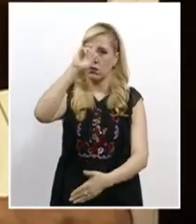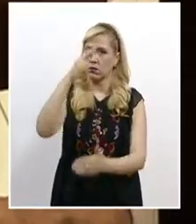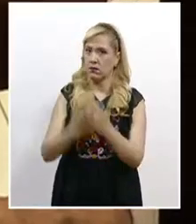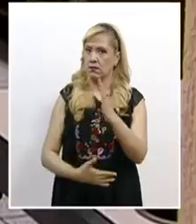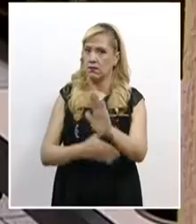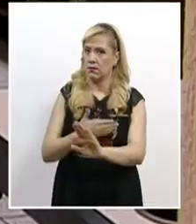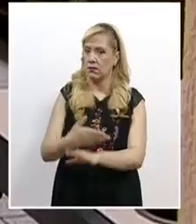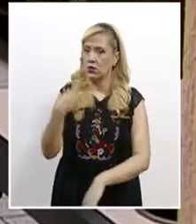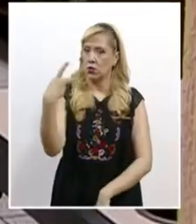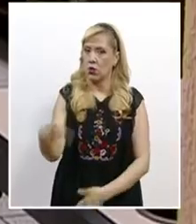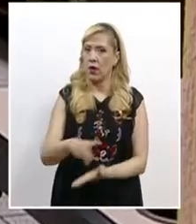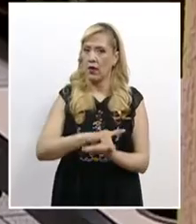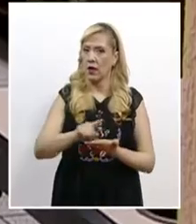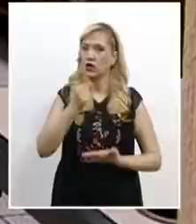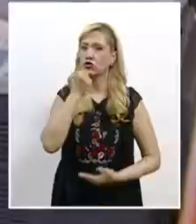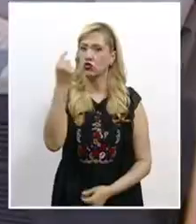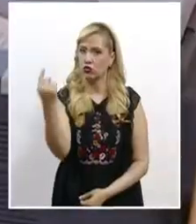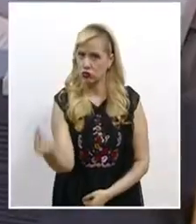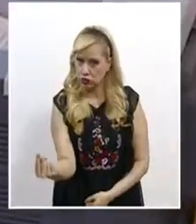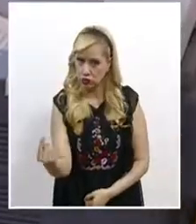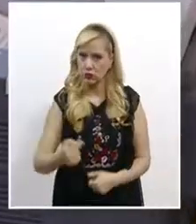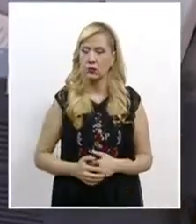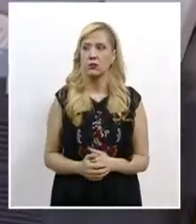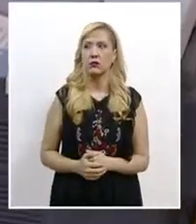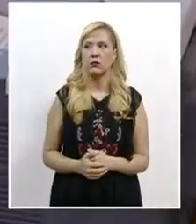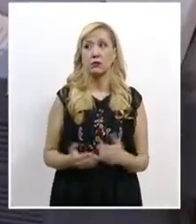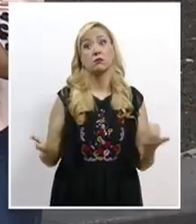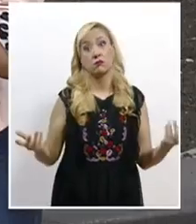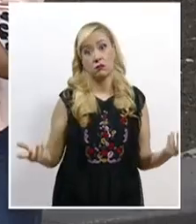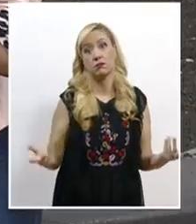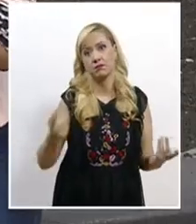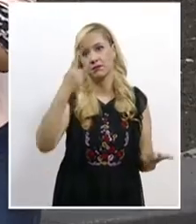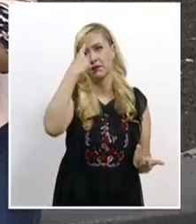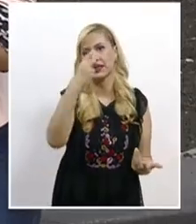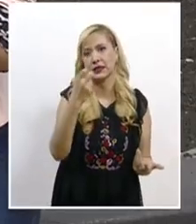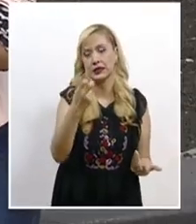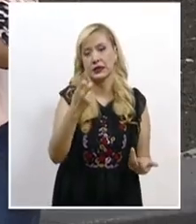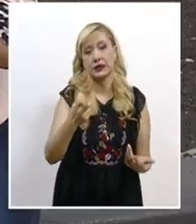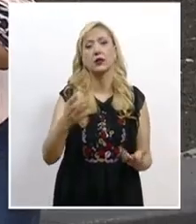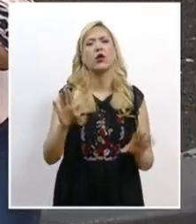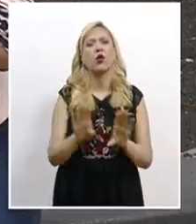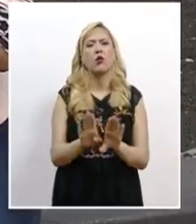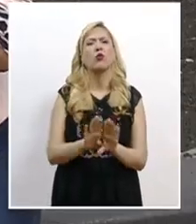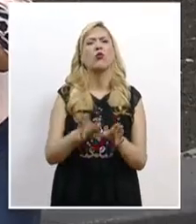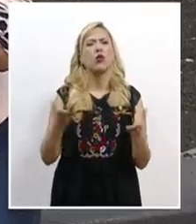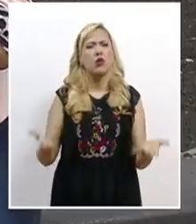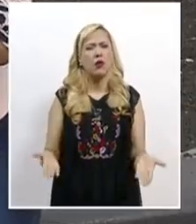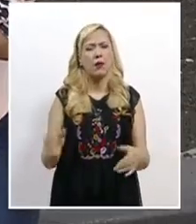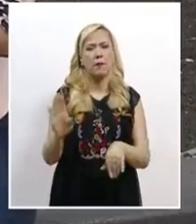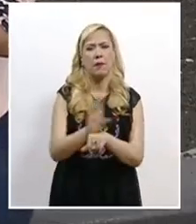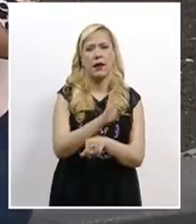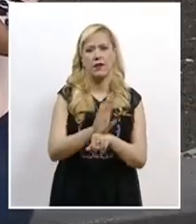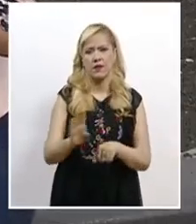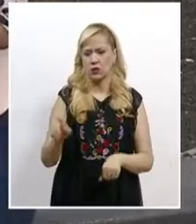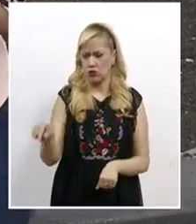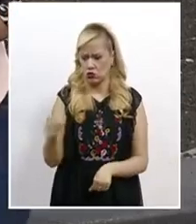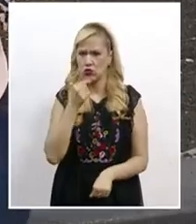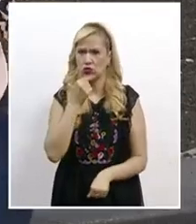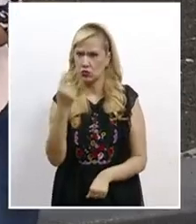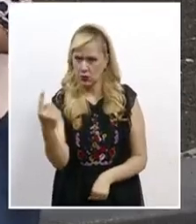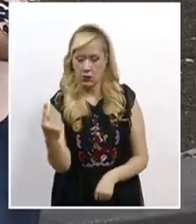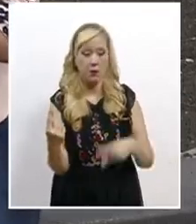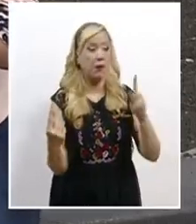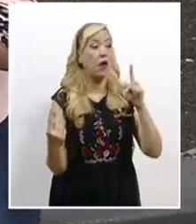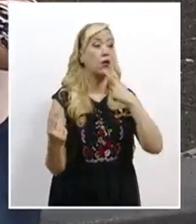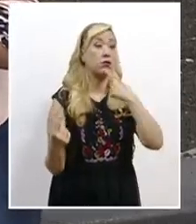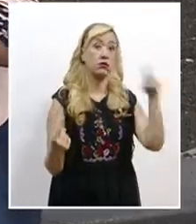el pleno ejercicio de sus derechos. En estos casos, para conciliar el interés del menor con el derecho de audiencia de la parte demandada, la